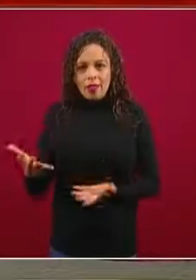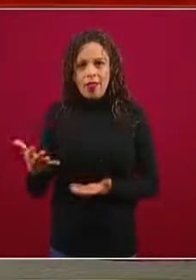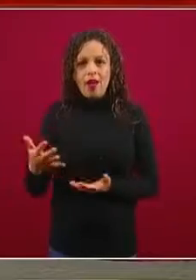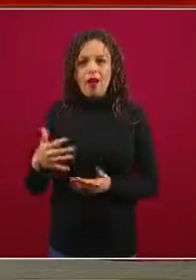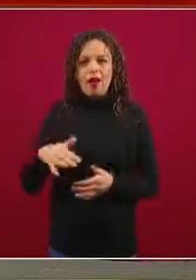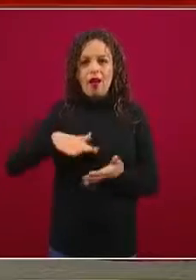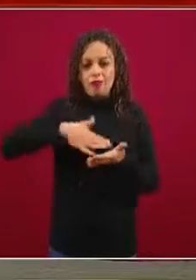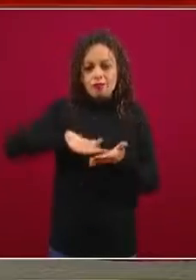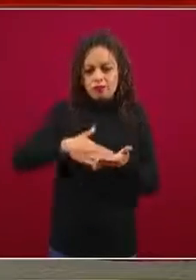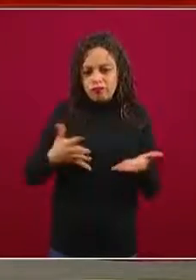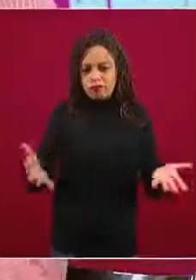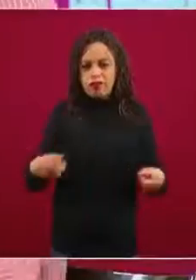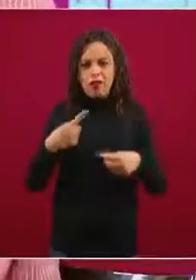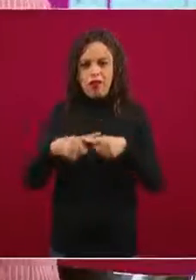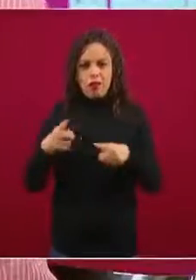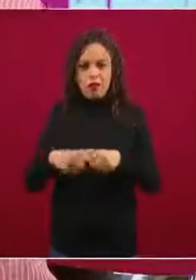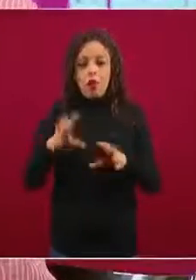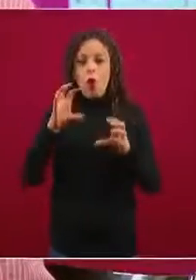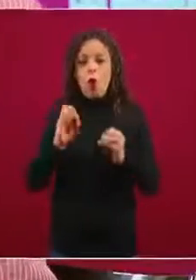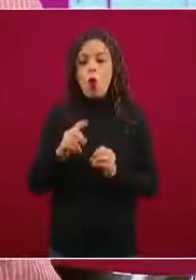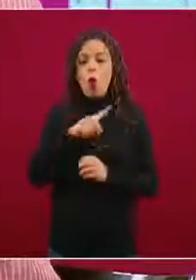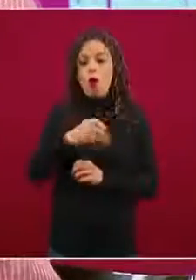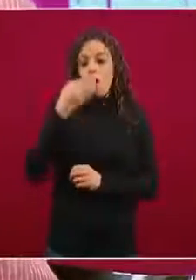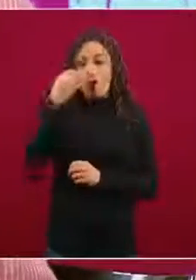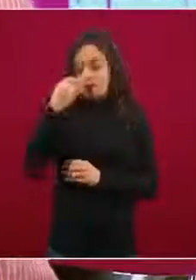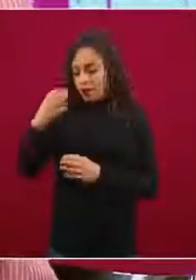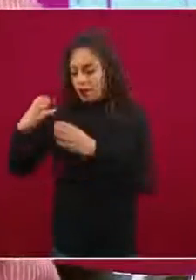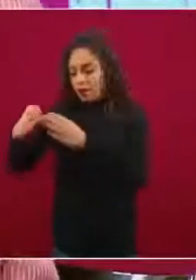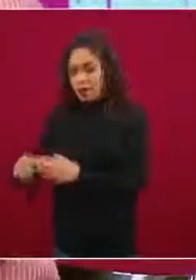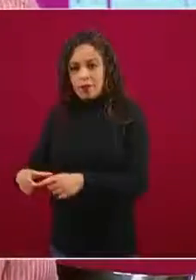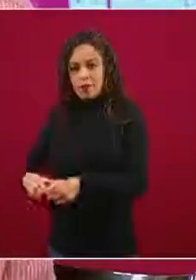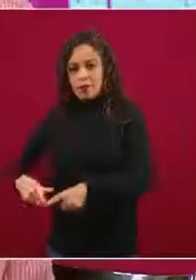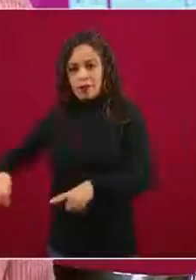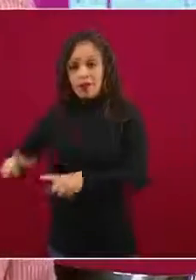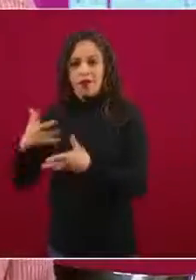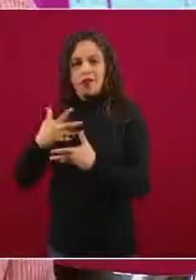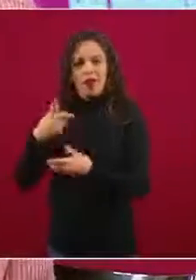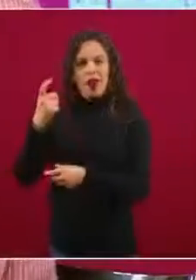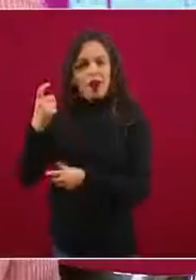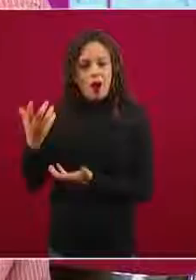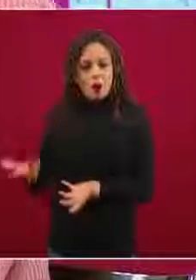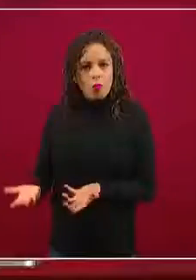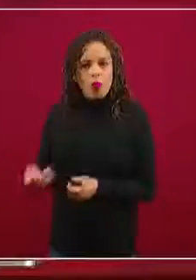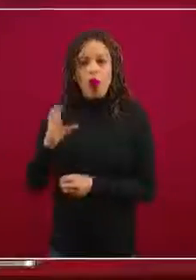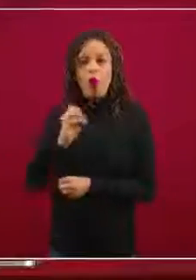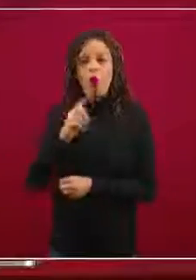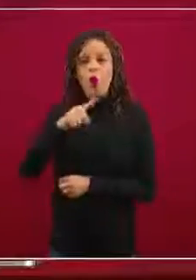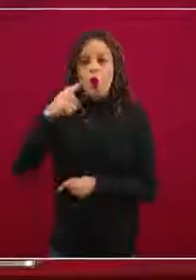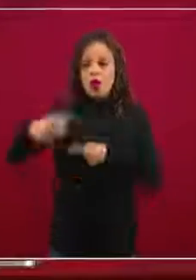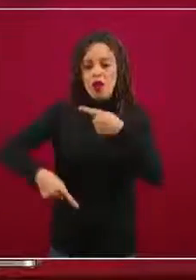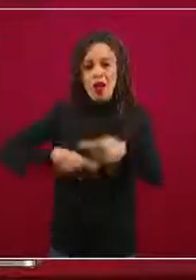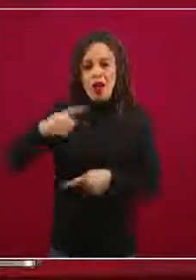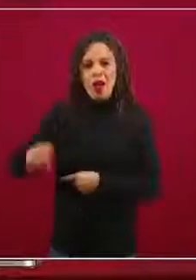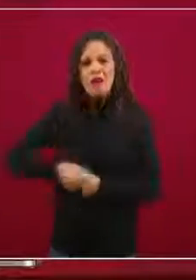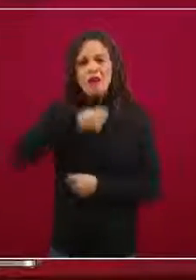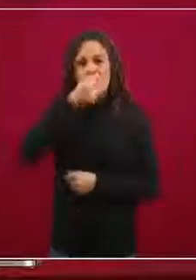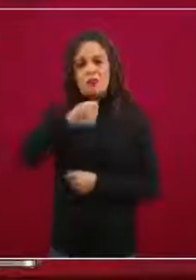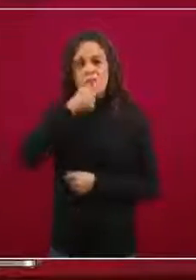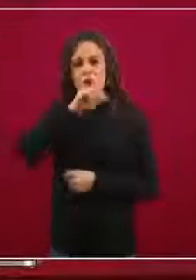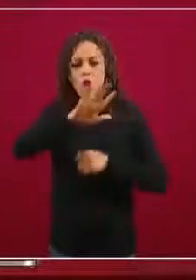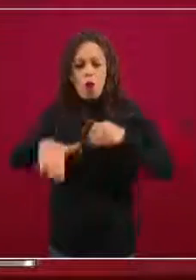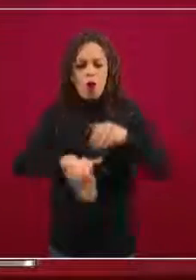trastes, platitos de las macetas, llantas, las llantas viejas que pudieran estar allá en la azotea o en el